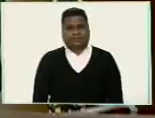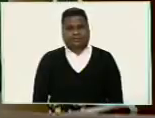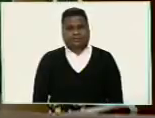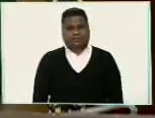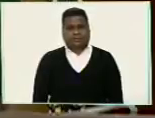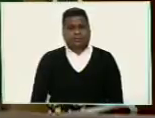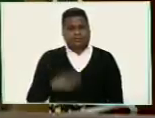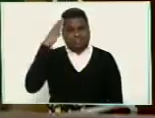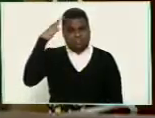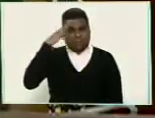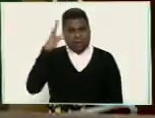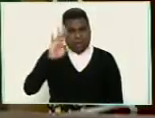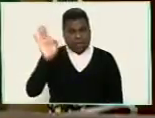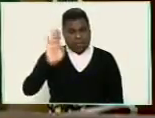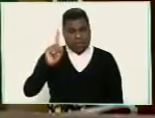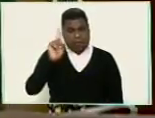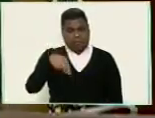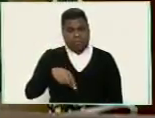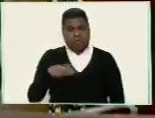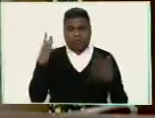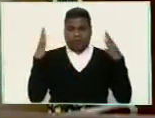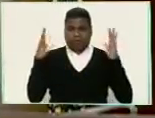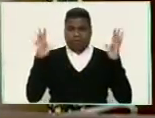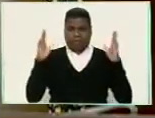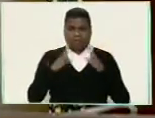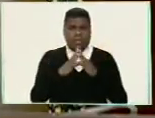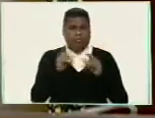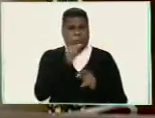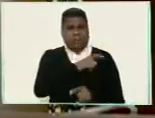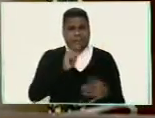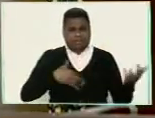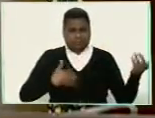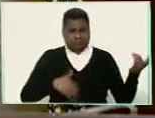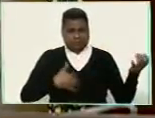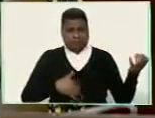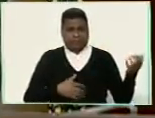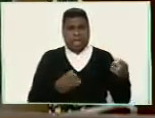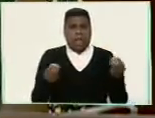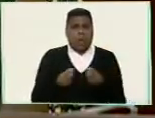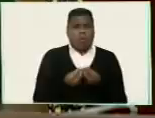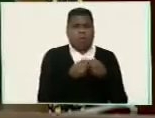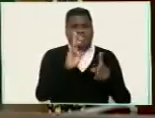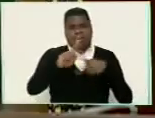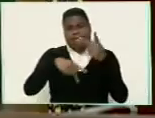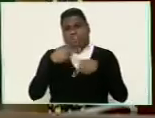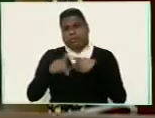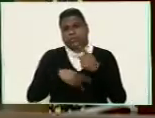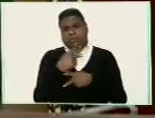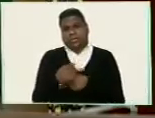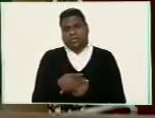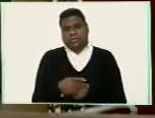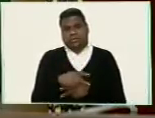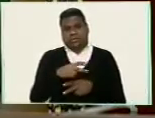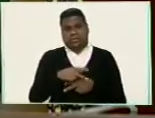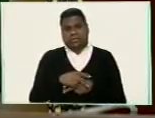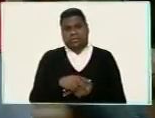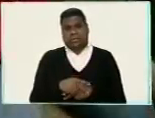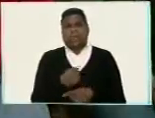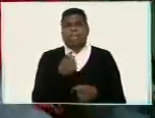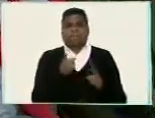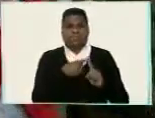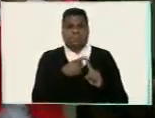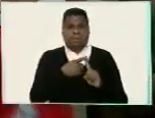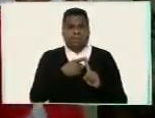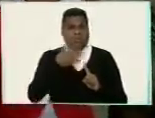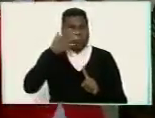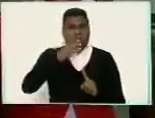Y saludamos también con un fuerte aplauso a los artistas que han venido acompañando todo este proceso constituyente: Jani Caguán,